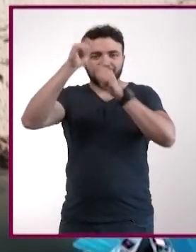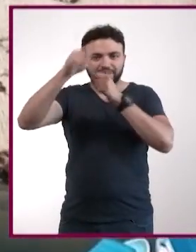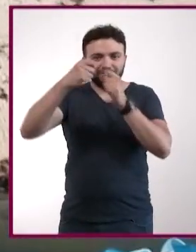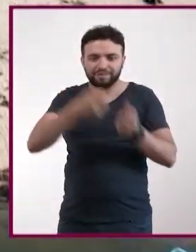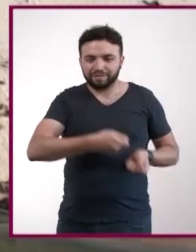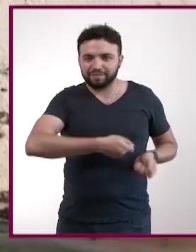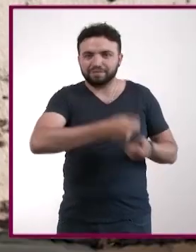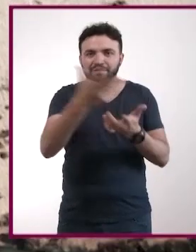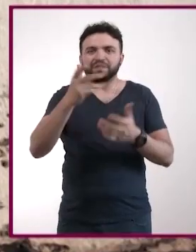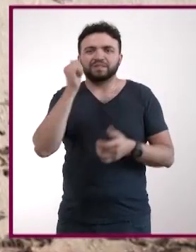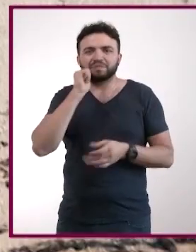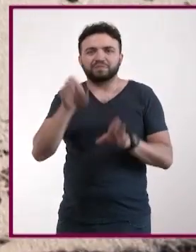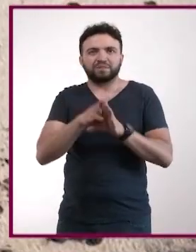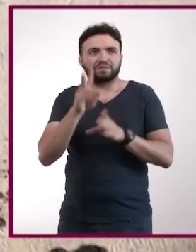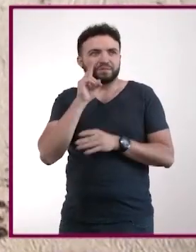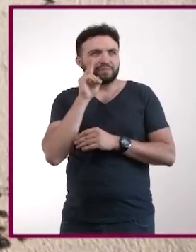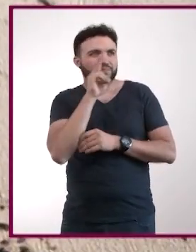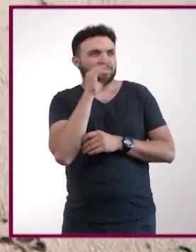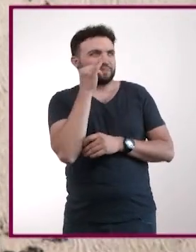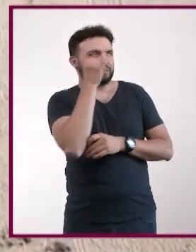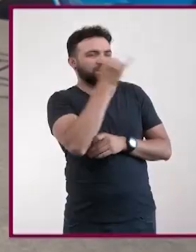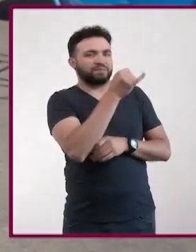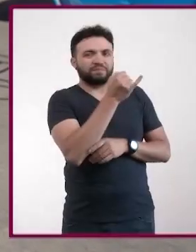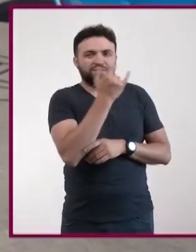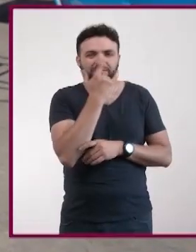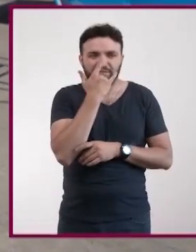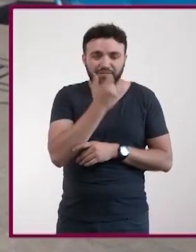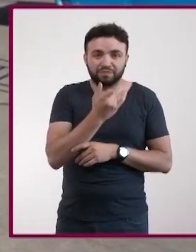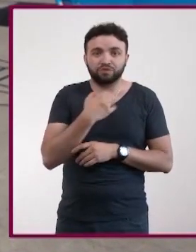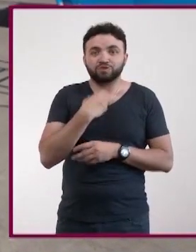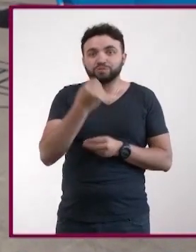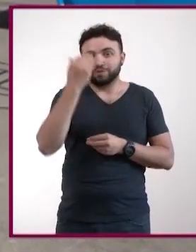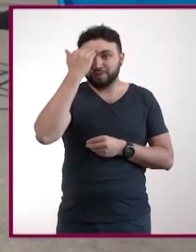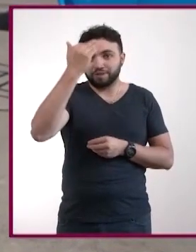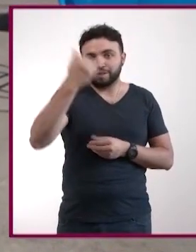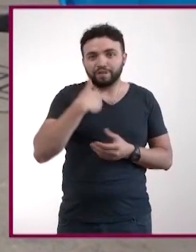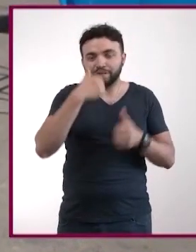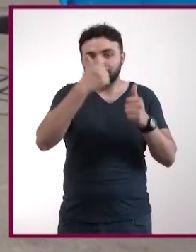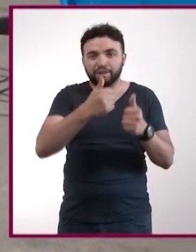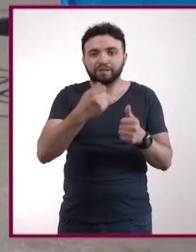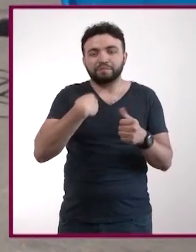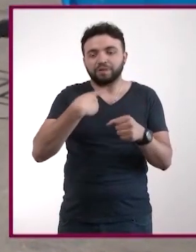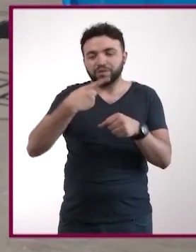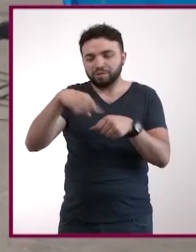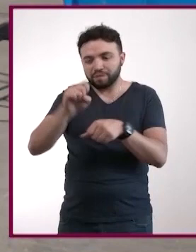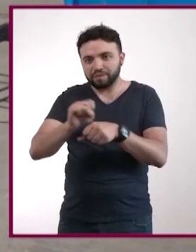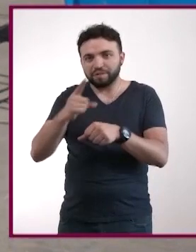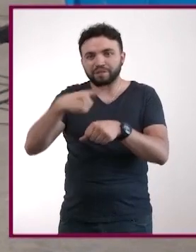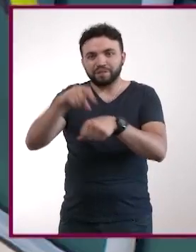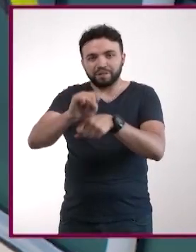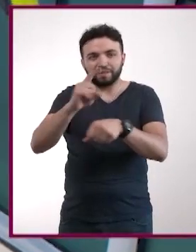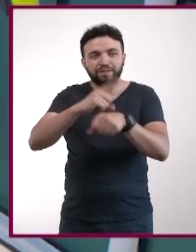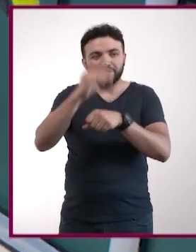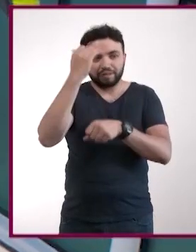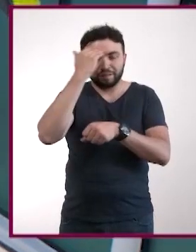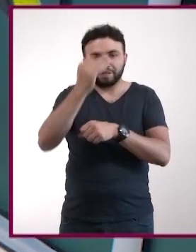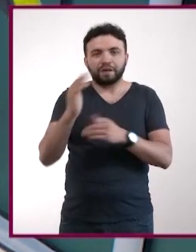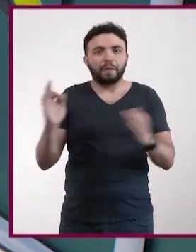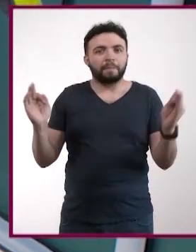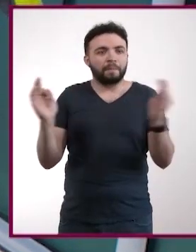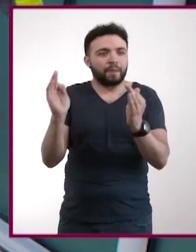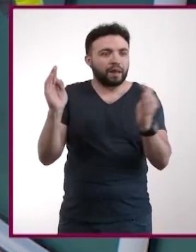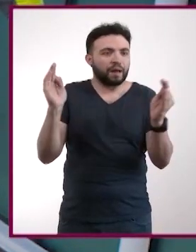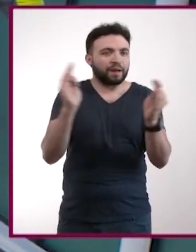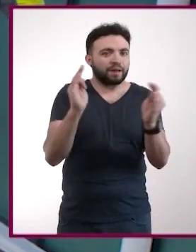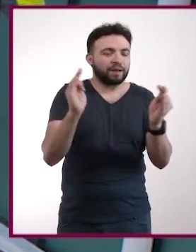eso? Y como estuvo mucho tiempo, al pasar las semanas, pues empezaron a acercar hasta que se subieron y